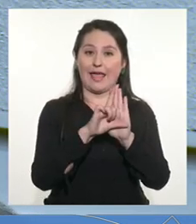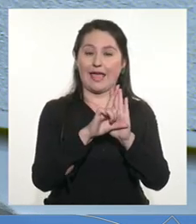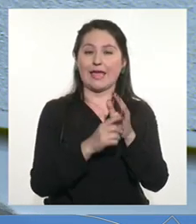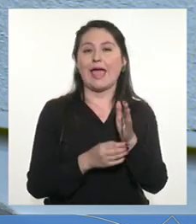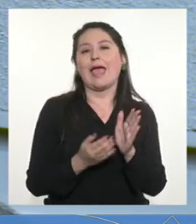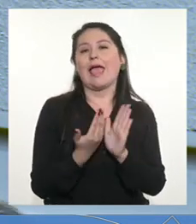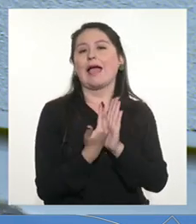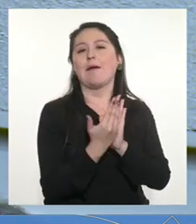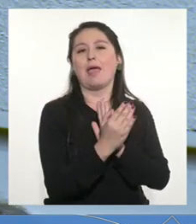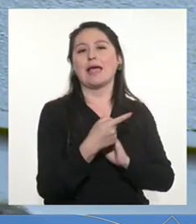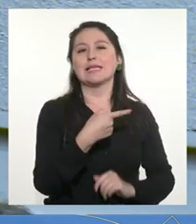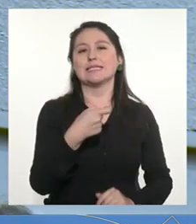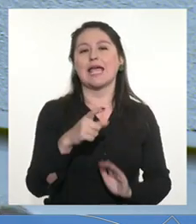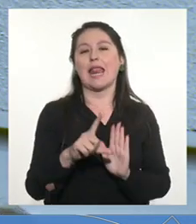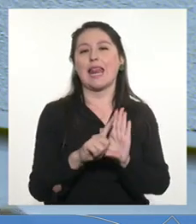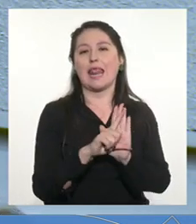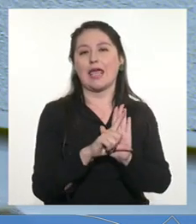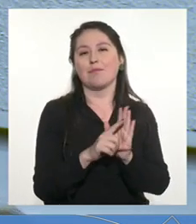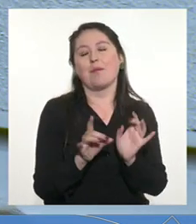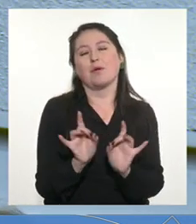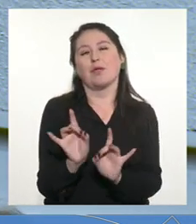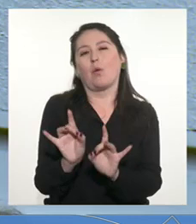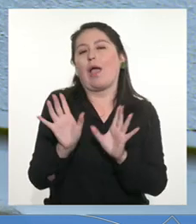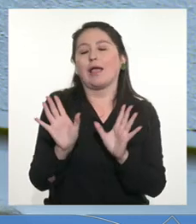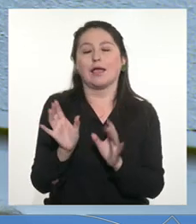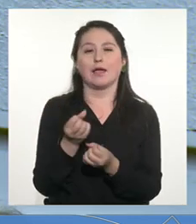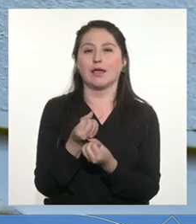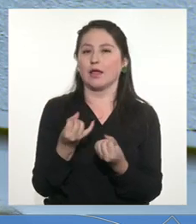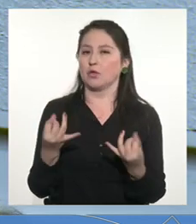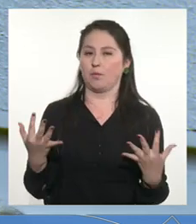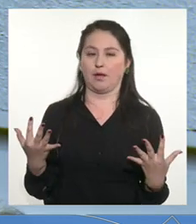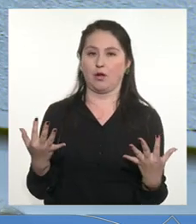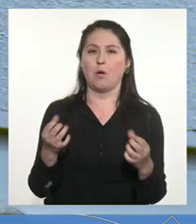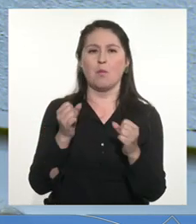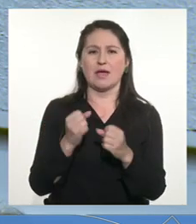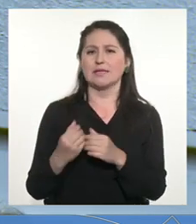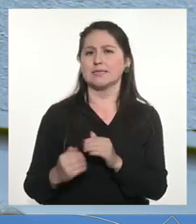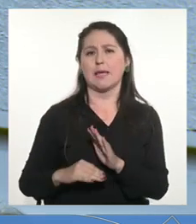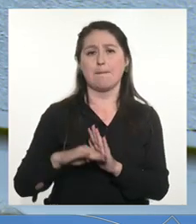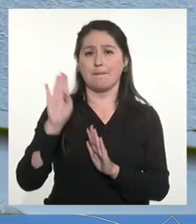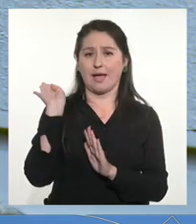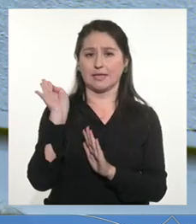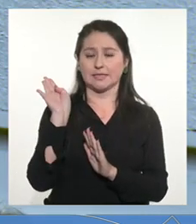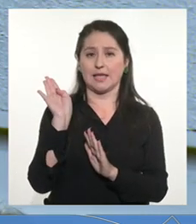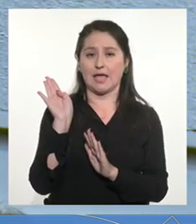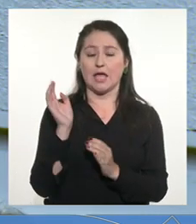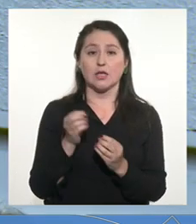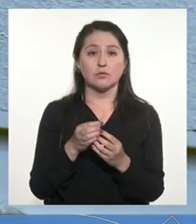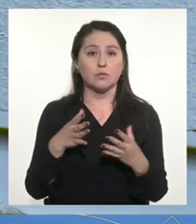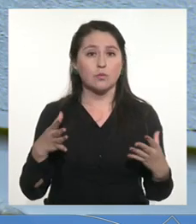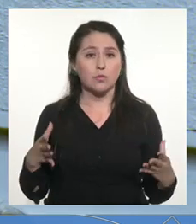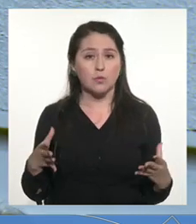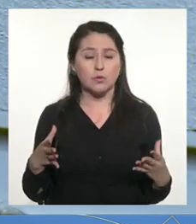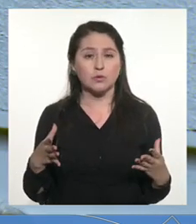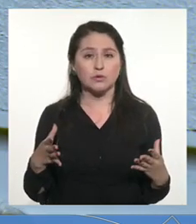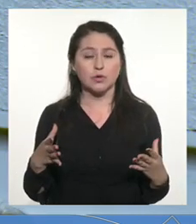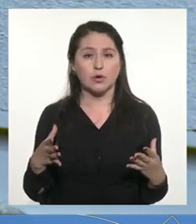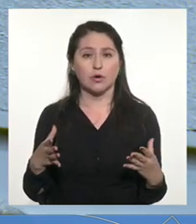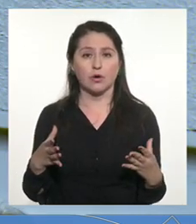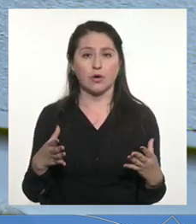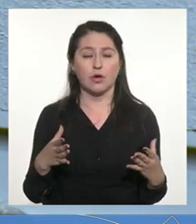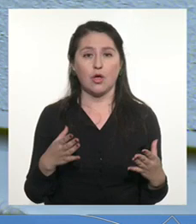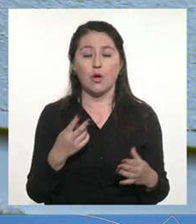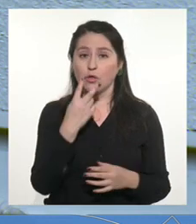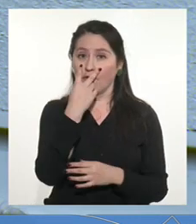poner un número pero la verdad es que podrían ser muchos muchas más es increíble cuando uno ve que efectivamente estamos hablando